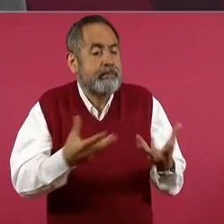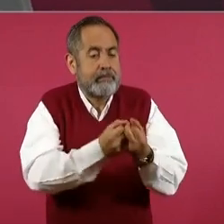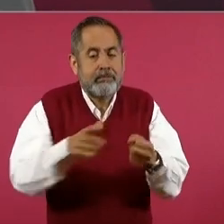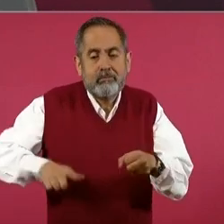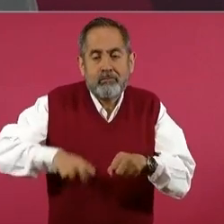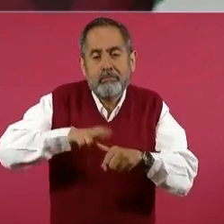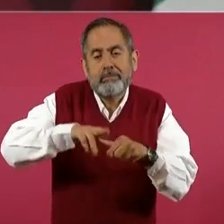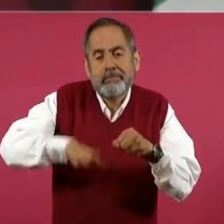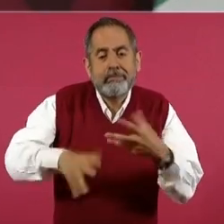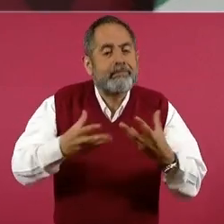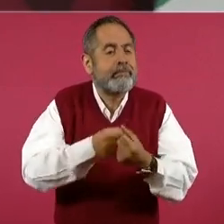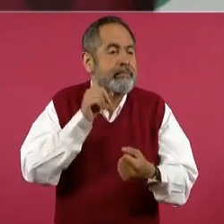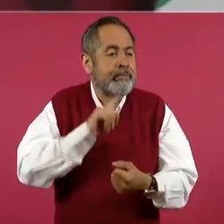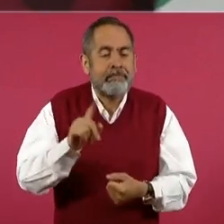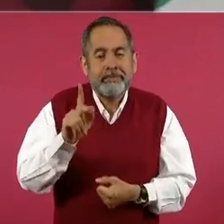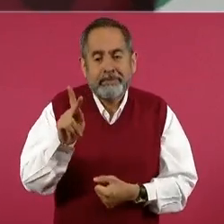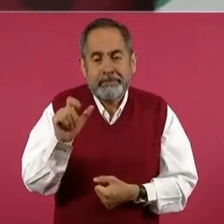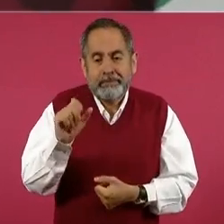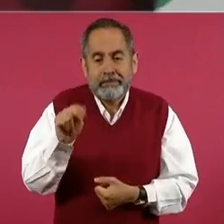PAN.